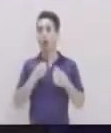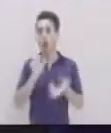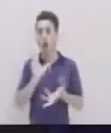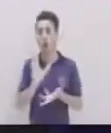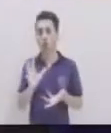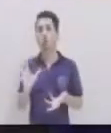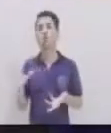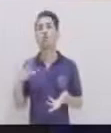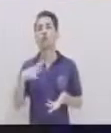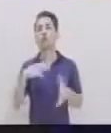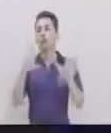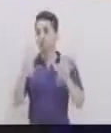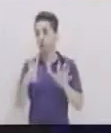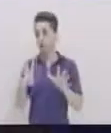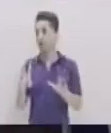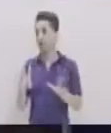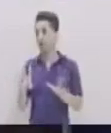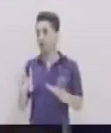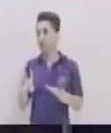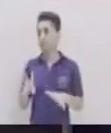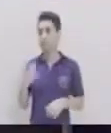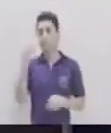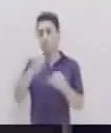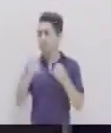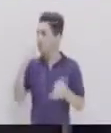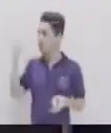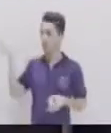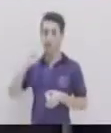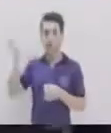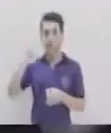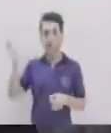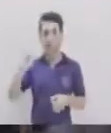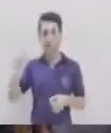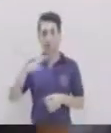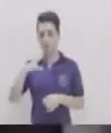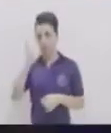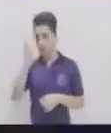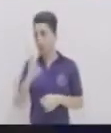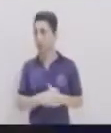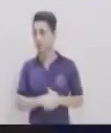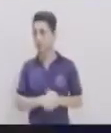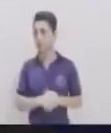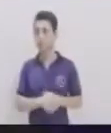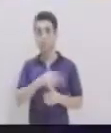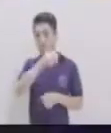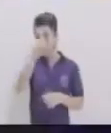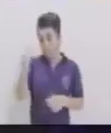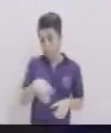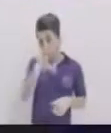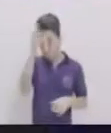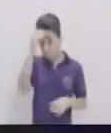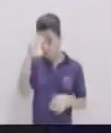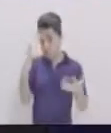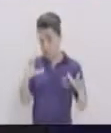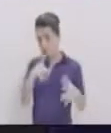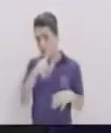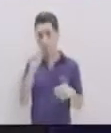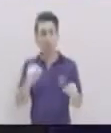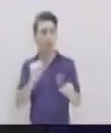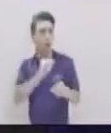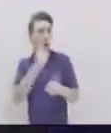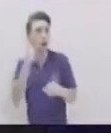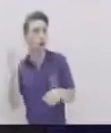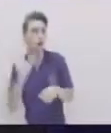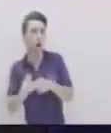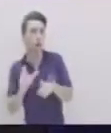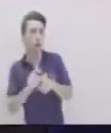el peluche que tiene 9, ¿sí? Y por último tenemos el chinchín que tiene 3. Lo aprendido también lo podemos hacer con